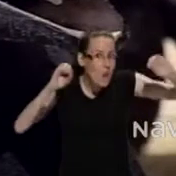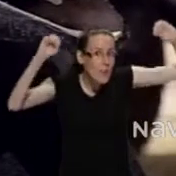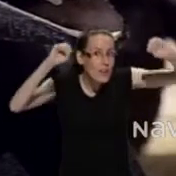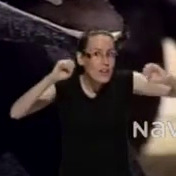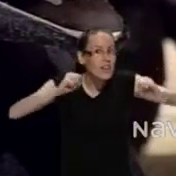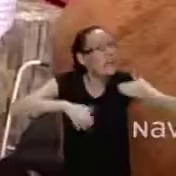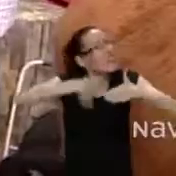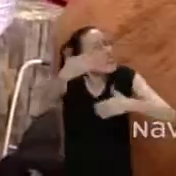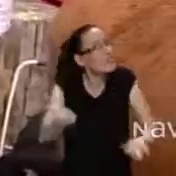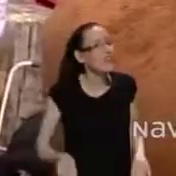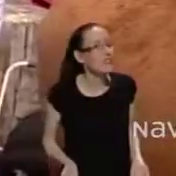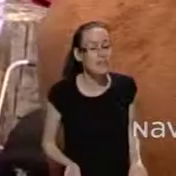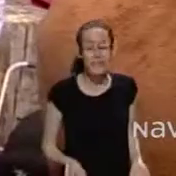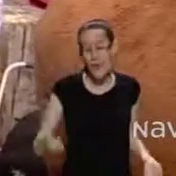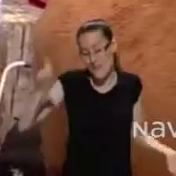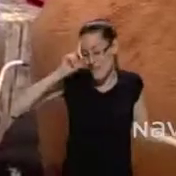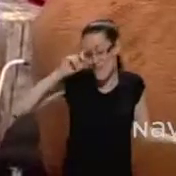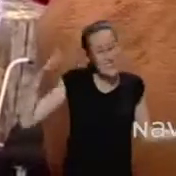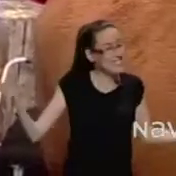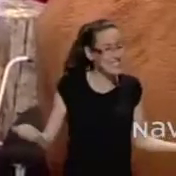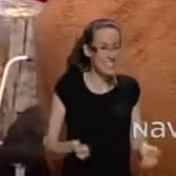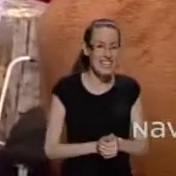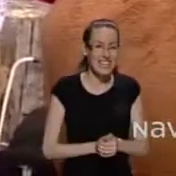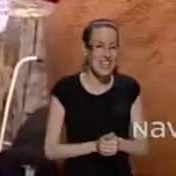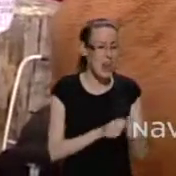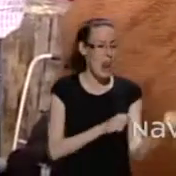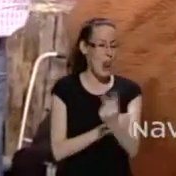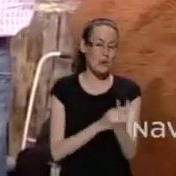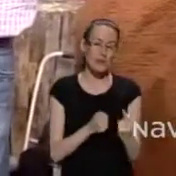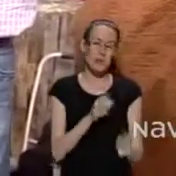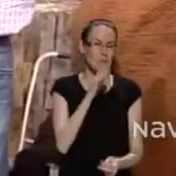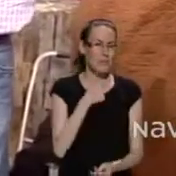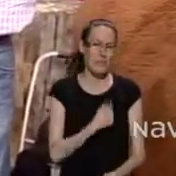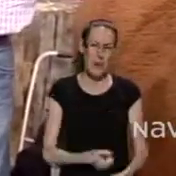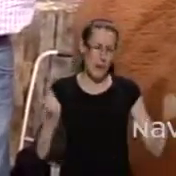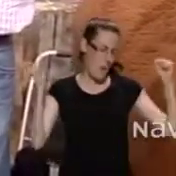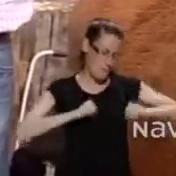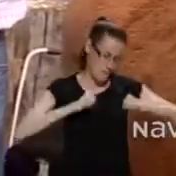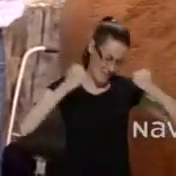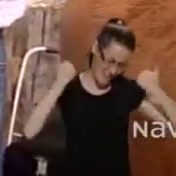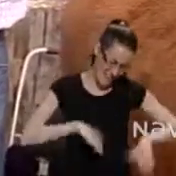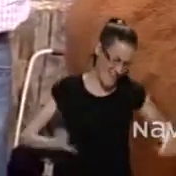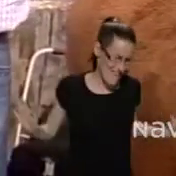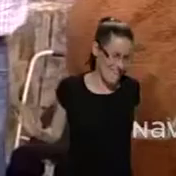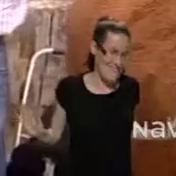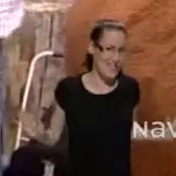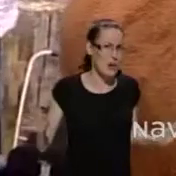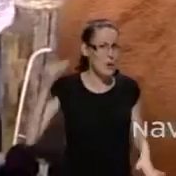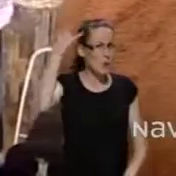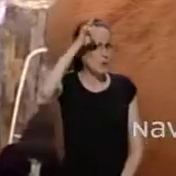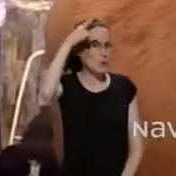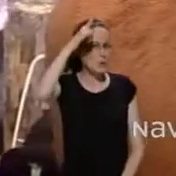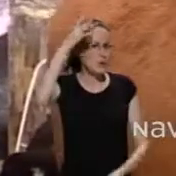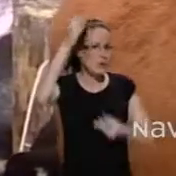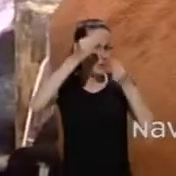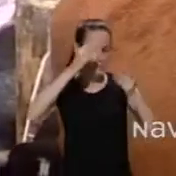siguientes? Ya no sé, no Como de momento los plantamos ahí. Soy muy mayor. Soy muy mayor y así sigo haciendo toritos. Y estos no creo que haga más porque